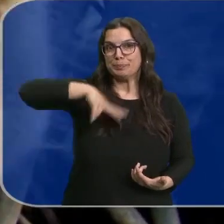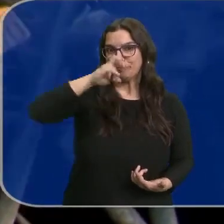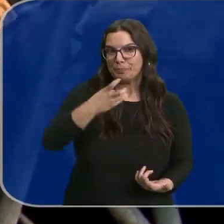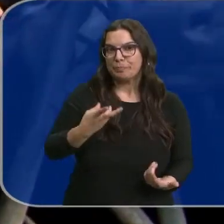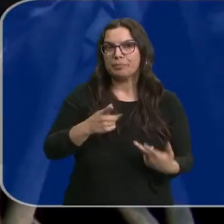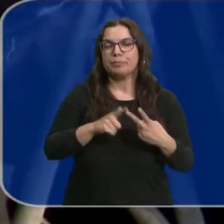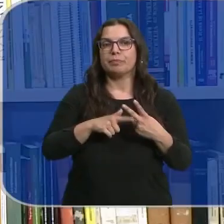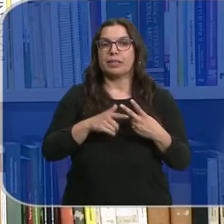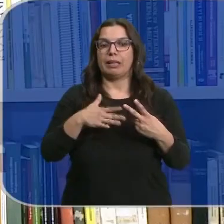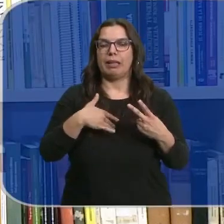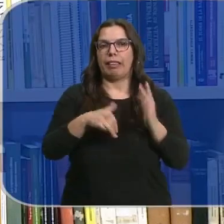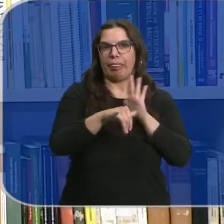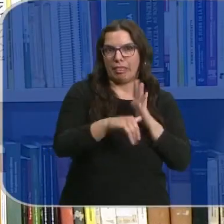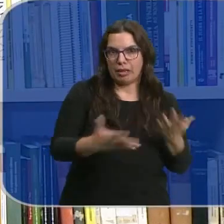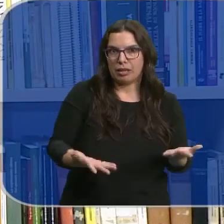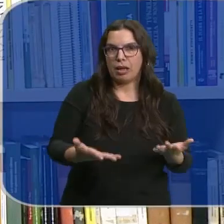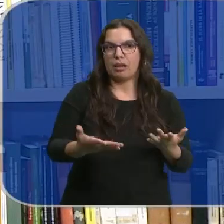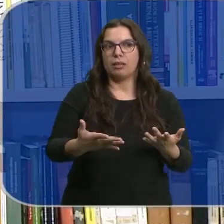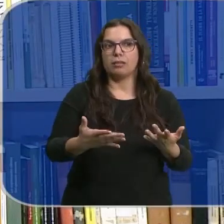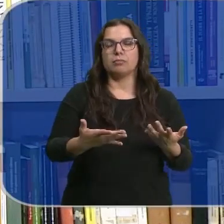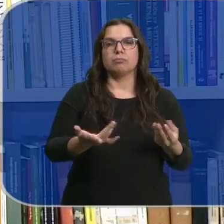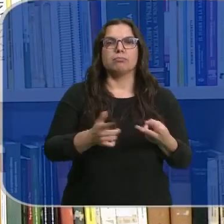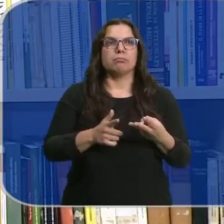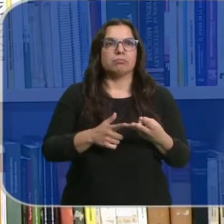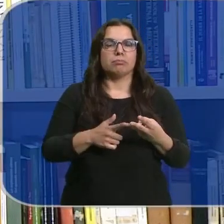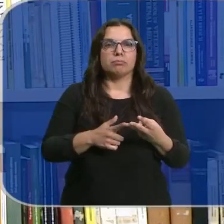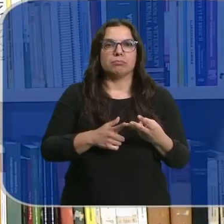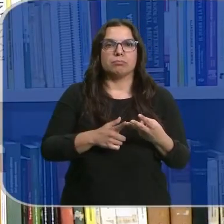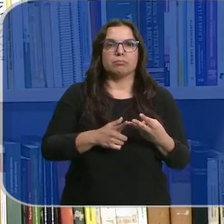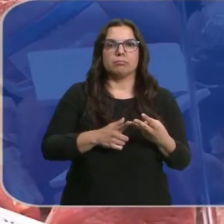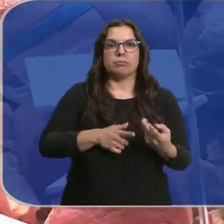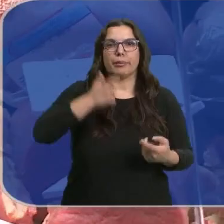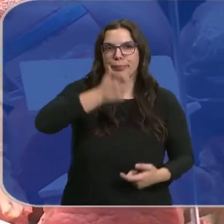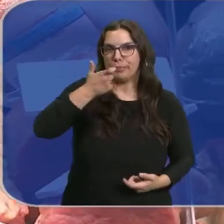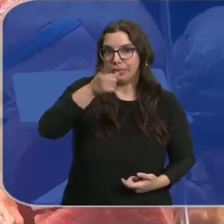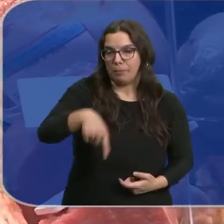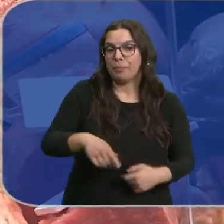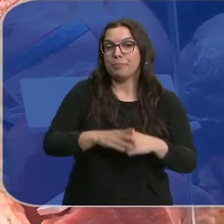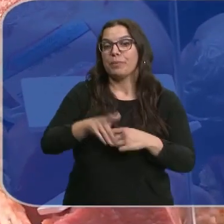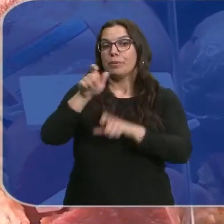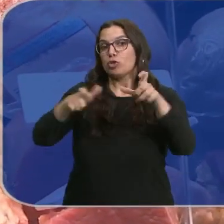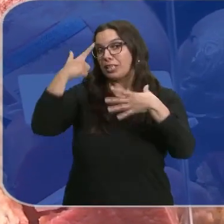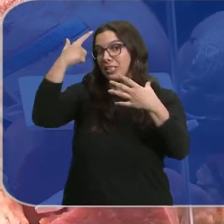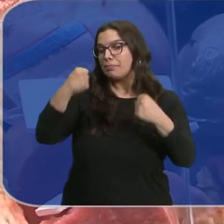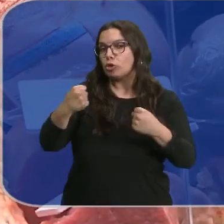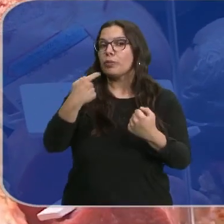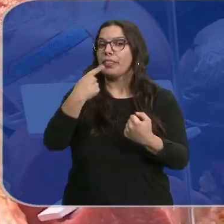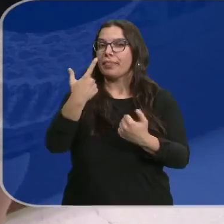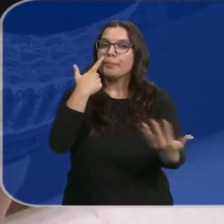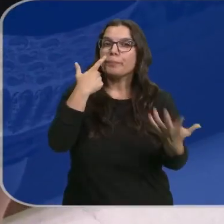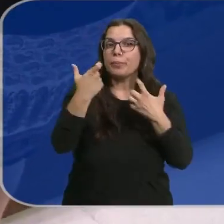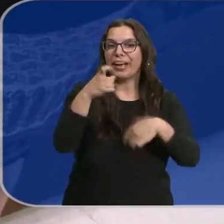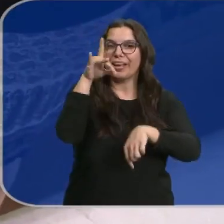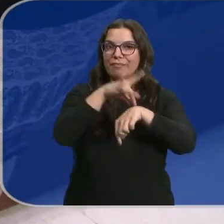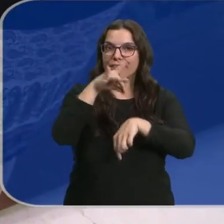una cierta inmediatez, contagio, proximidad y exposición. Los expertos subrayan, la enfermedad